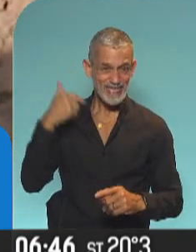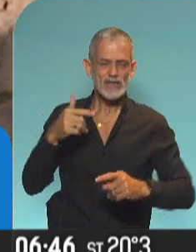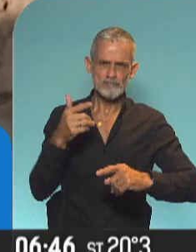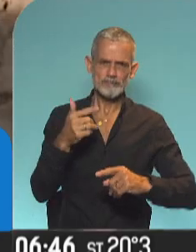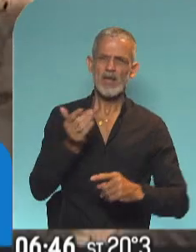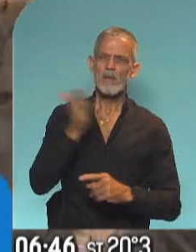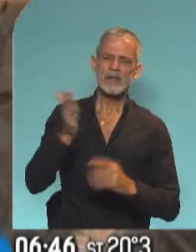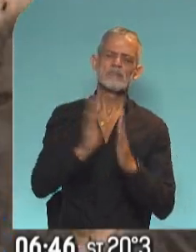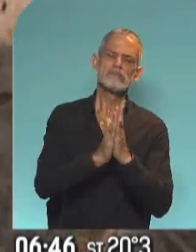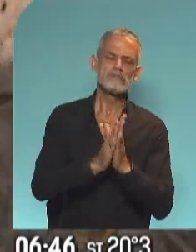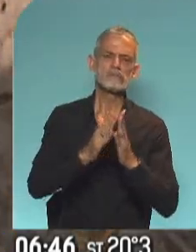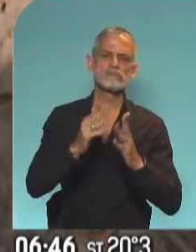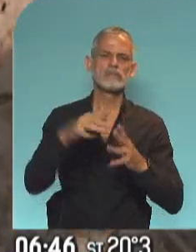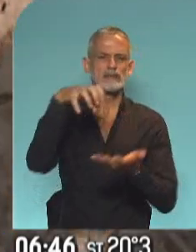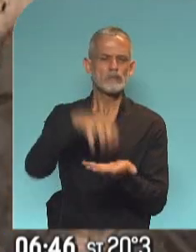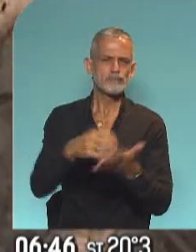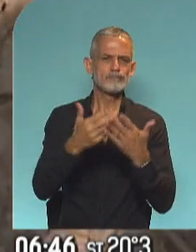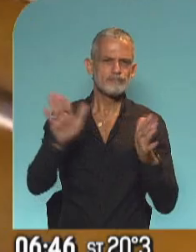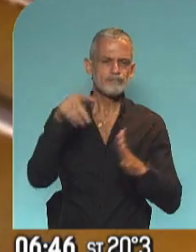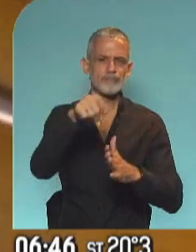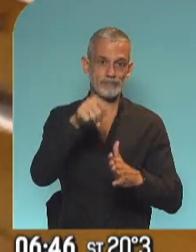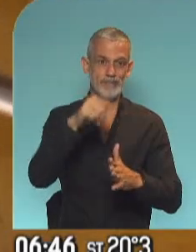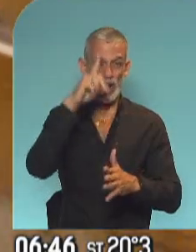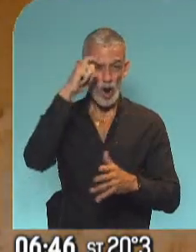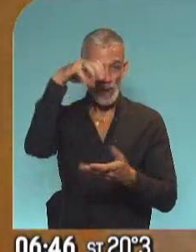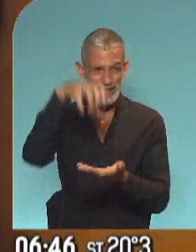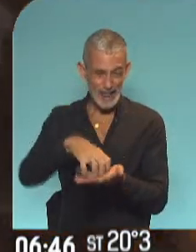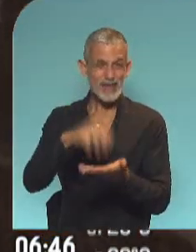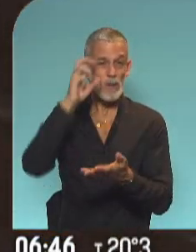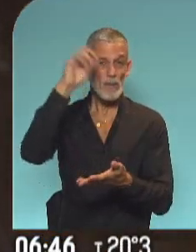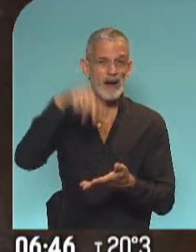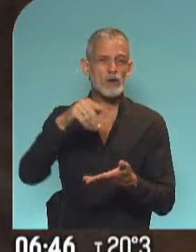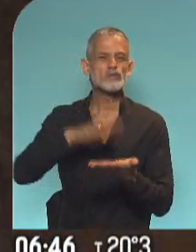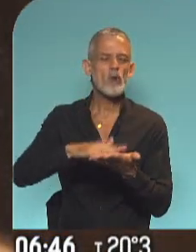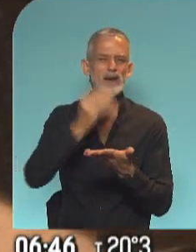reapertura del Centro de Recuperación Nutricional del Hospital Juan Domingo Perón.